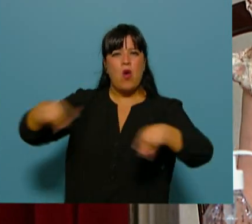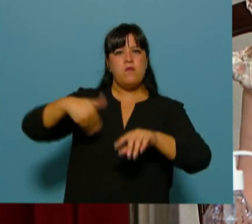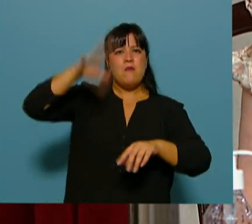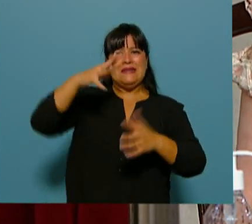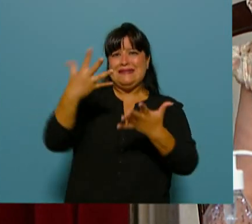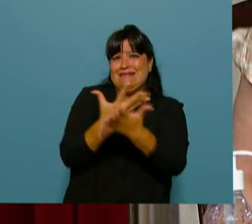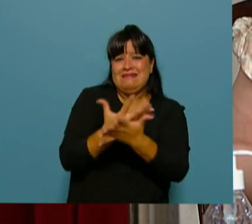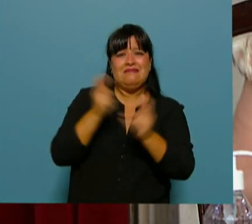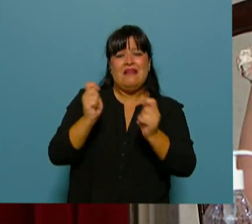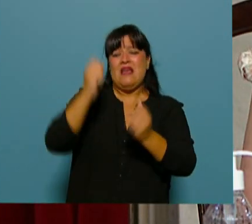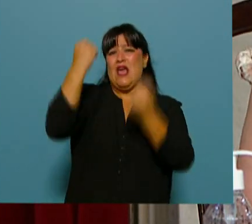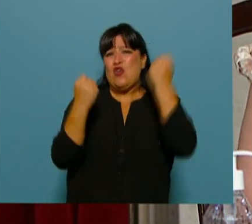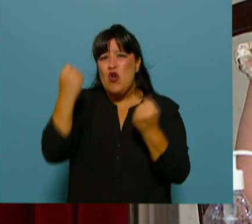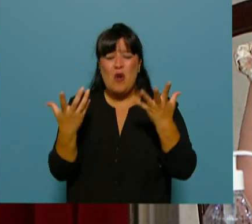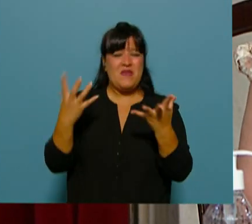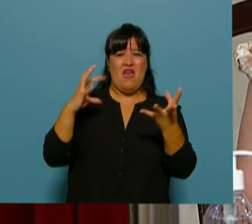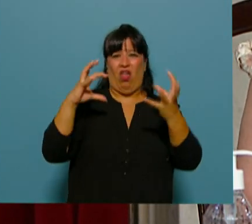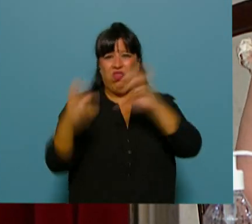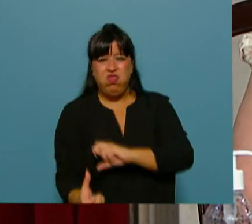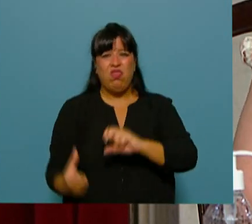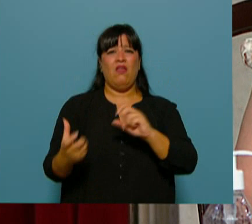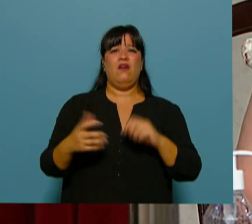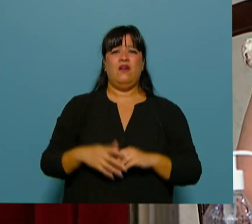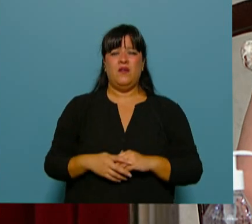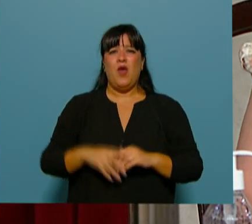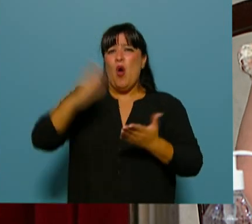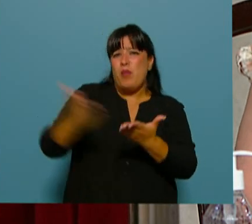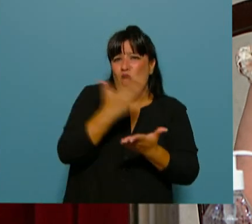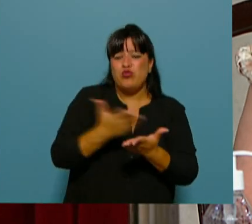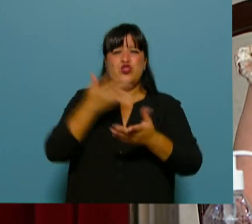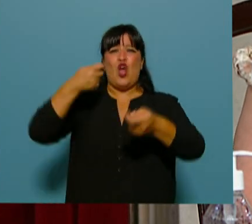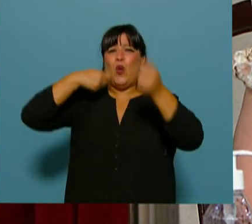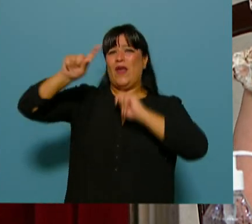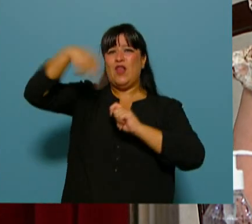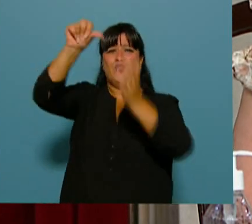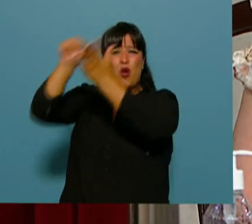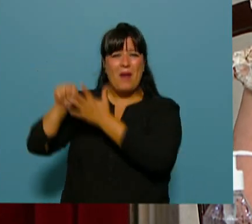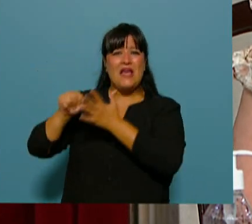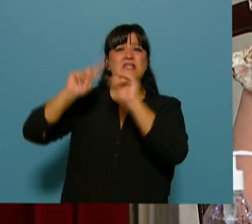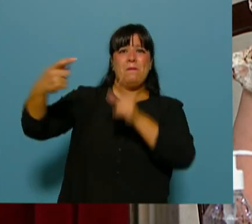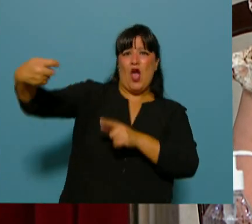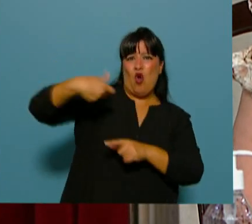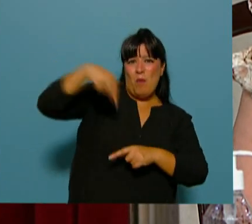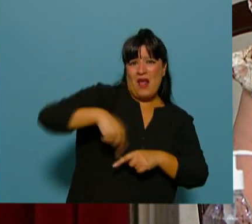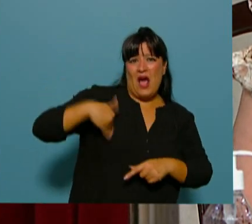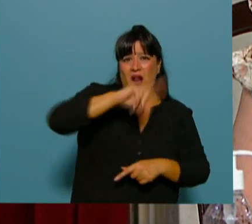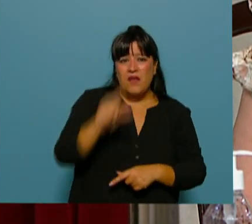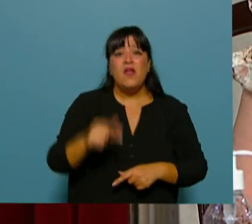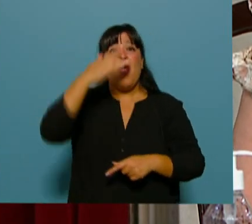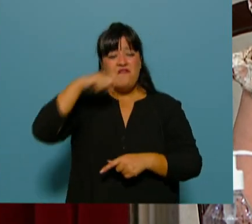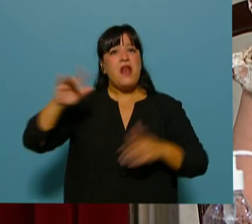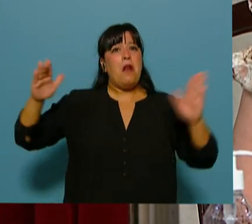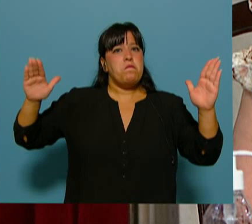directos en la economía a través de su impacto en la alimentación, la producción, la exportación y la importación, y se han logrado